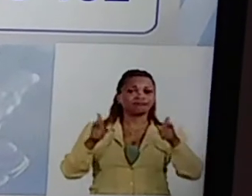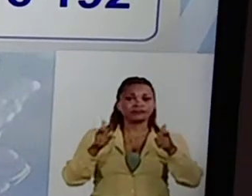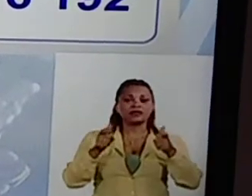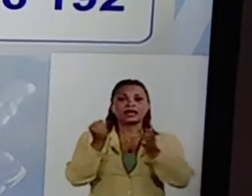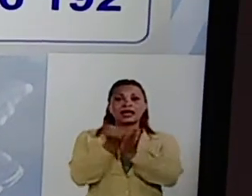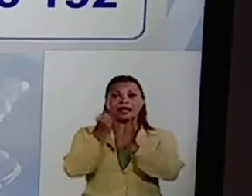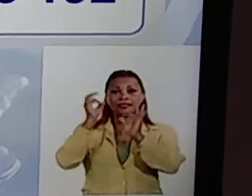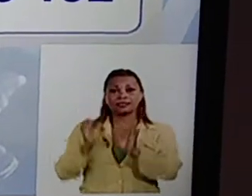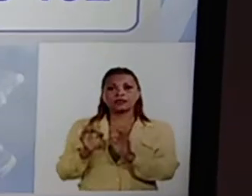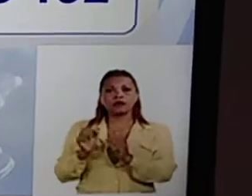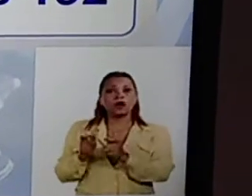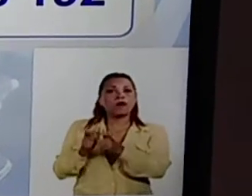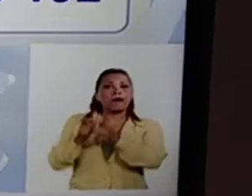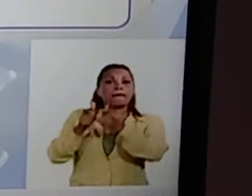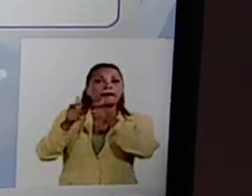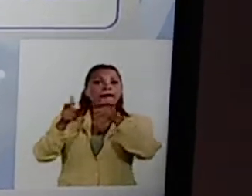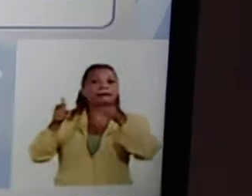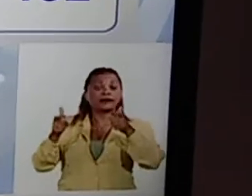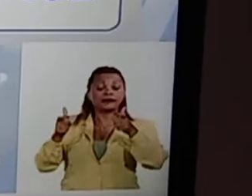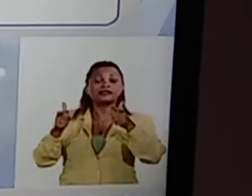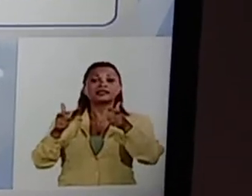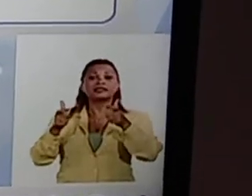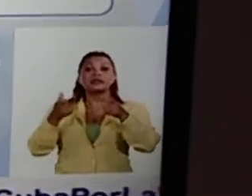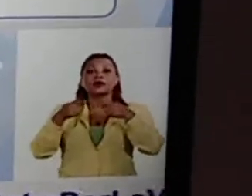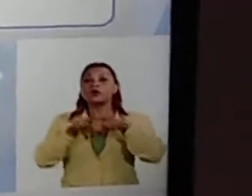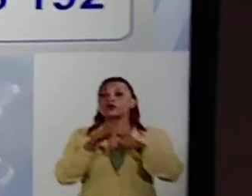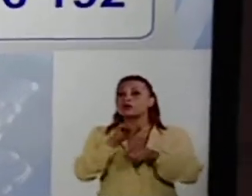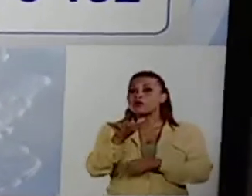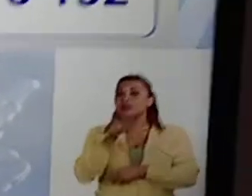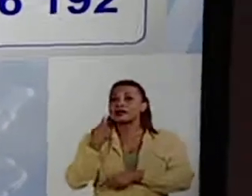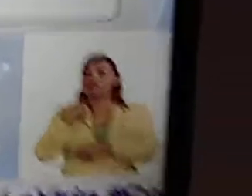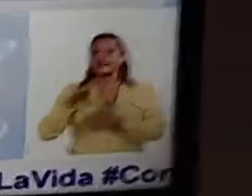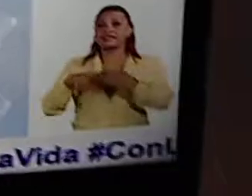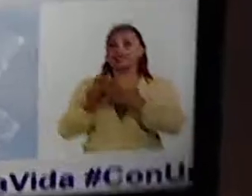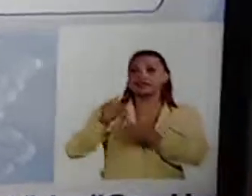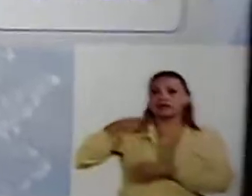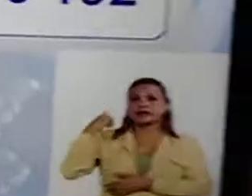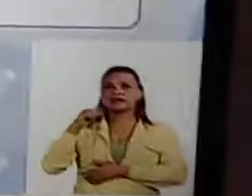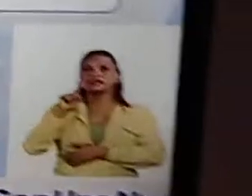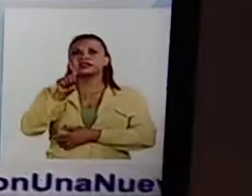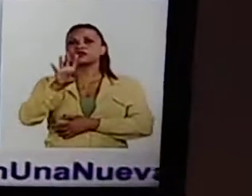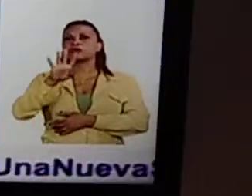incrementa incluso con la del día de ayer, 145 más,